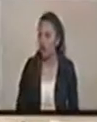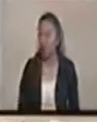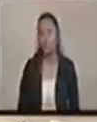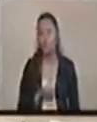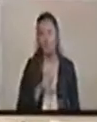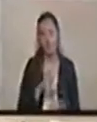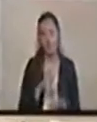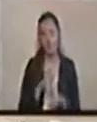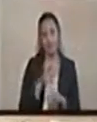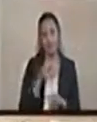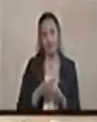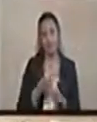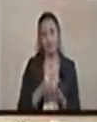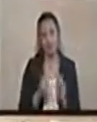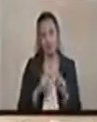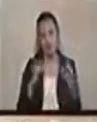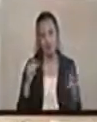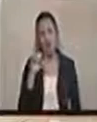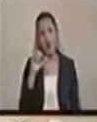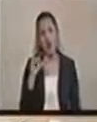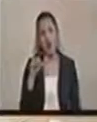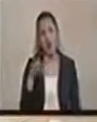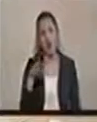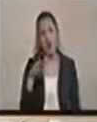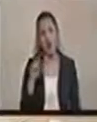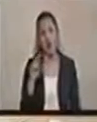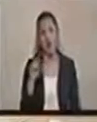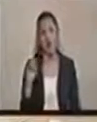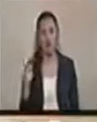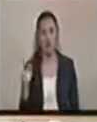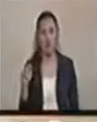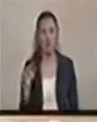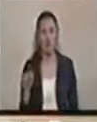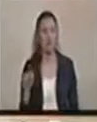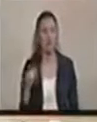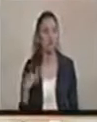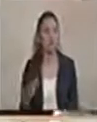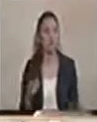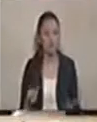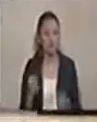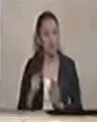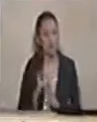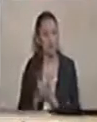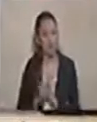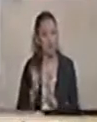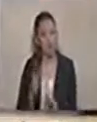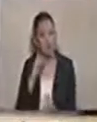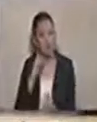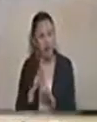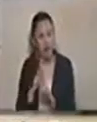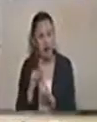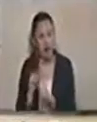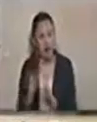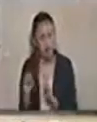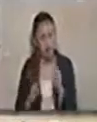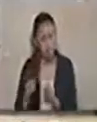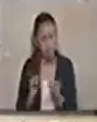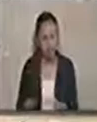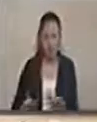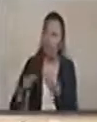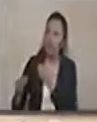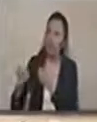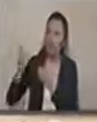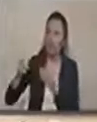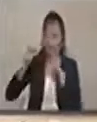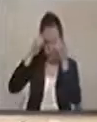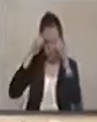concepto de aprovisionamiento, pero se establece un criterio objetivo y se le dan facultades al gobierno nacional para hacerlo, porque en